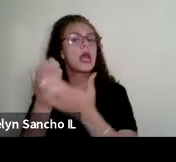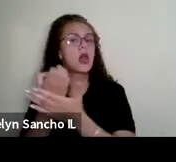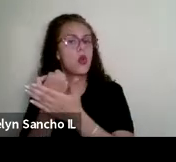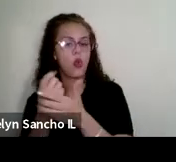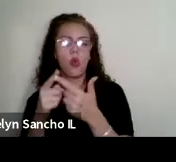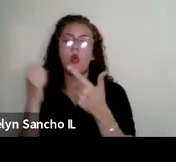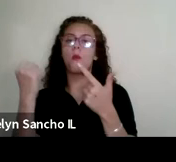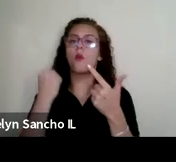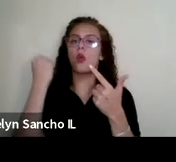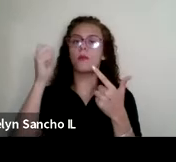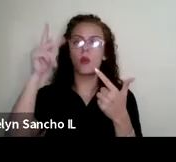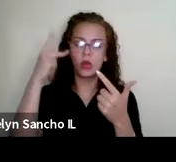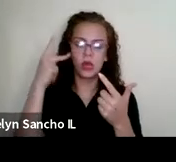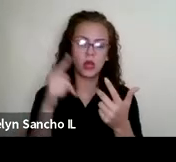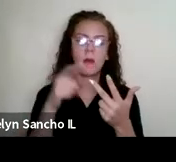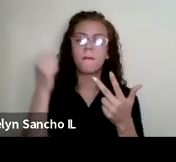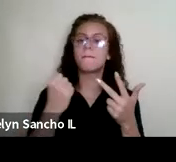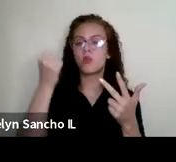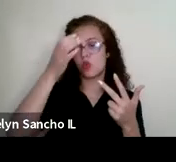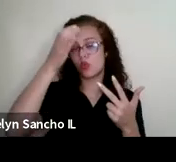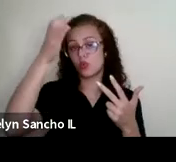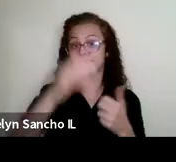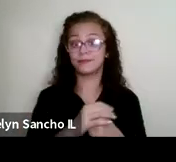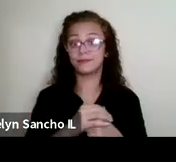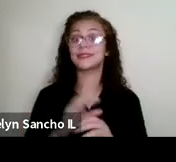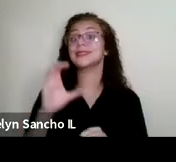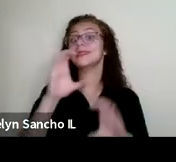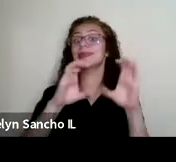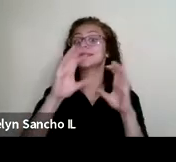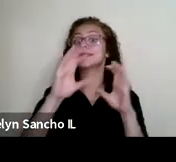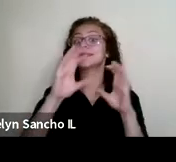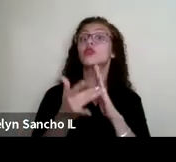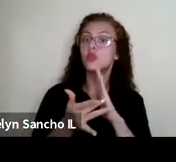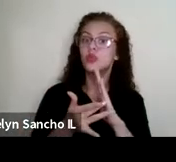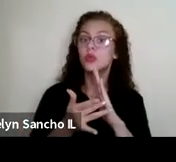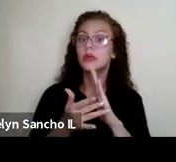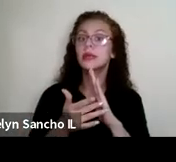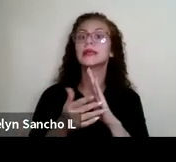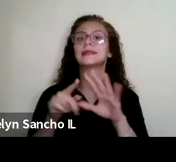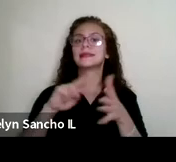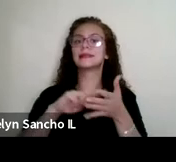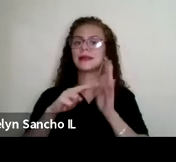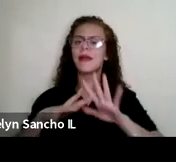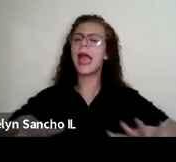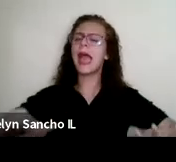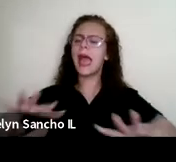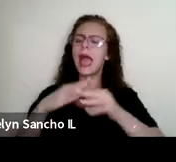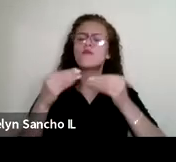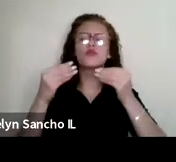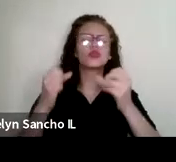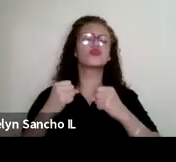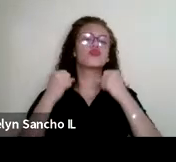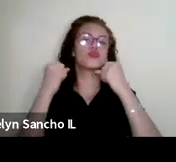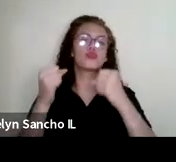poder político, el poder cultural. La ciencia y la tecnología son campos de mucho poder y